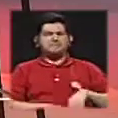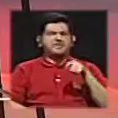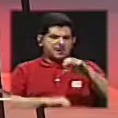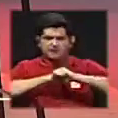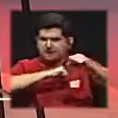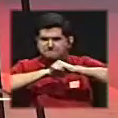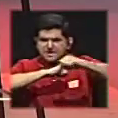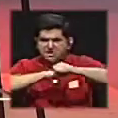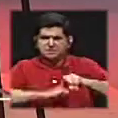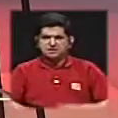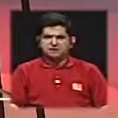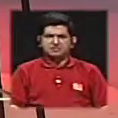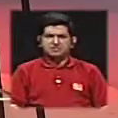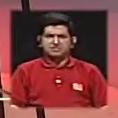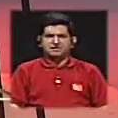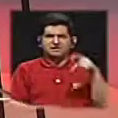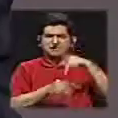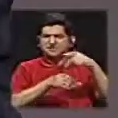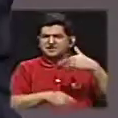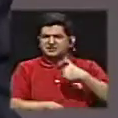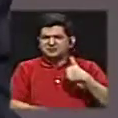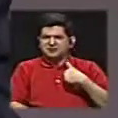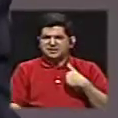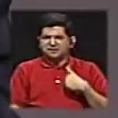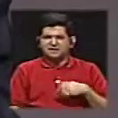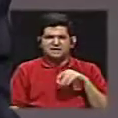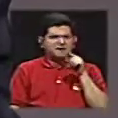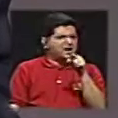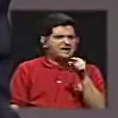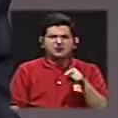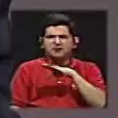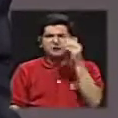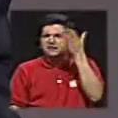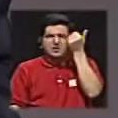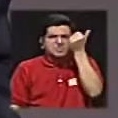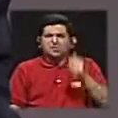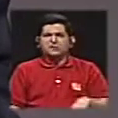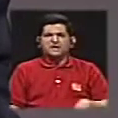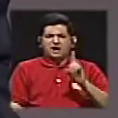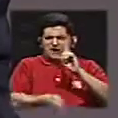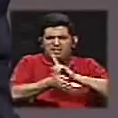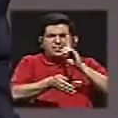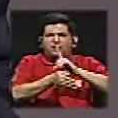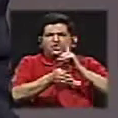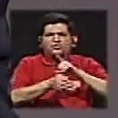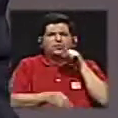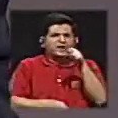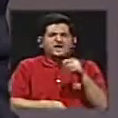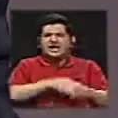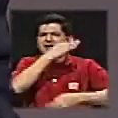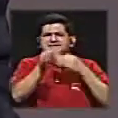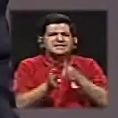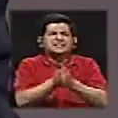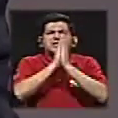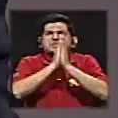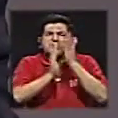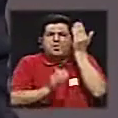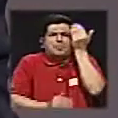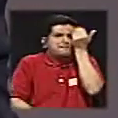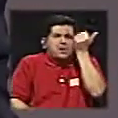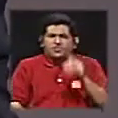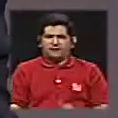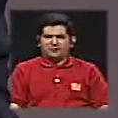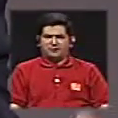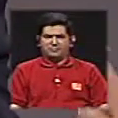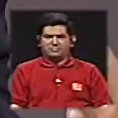campaña. ¿Qué participación tuvieron y por qué el doctor les hizo esa petición tan